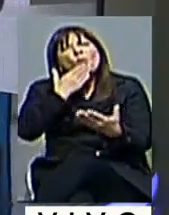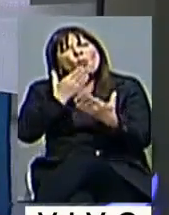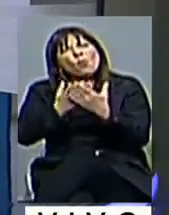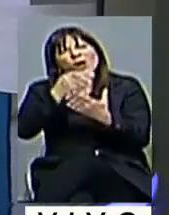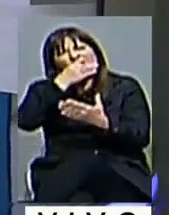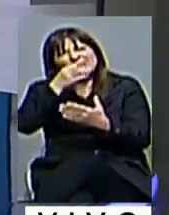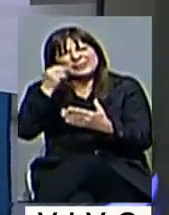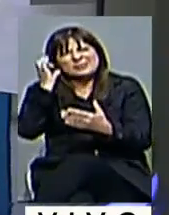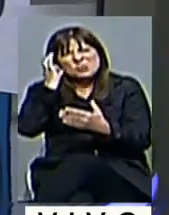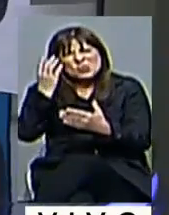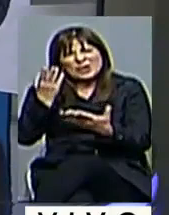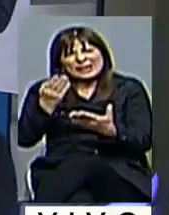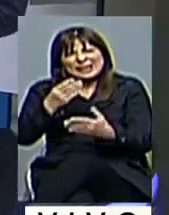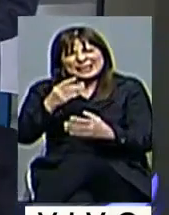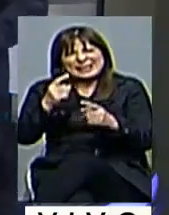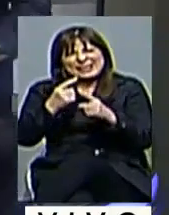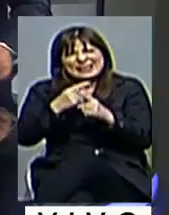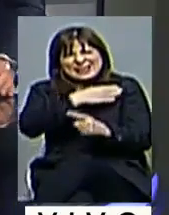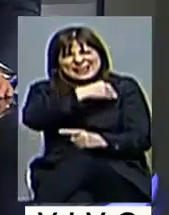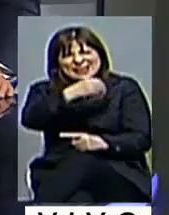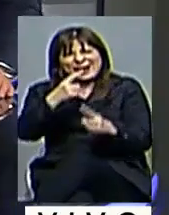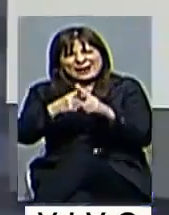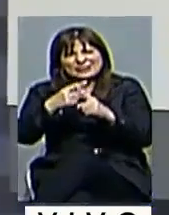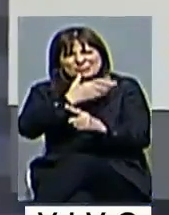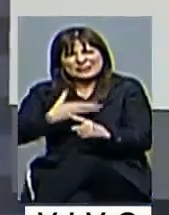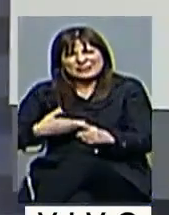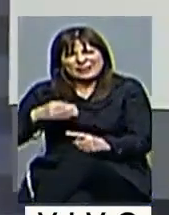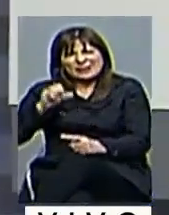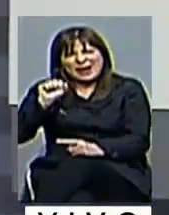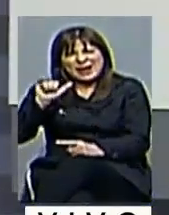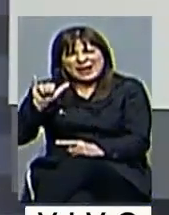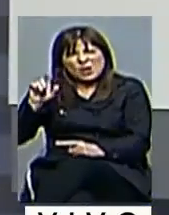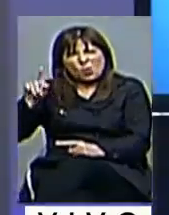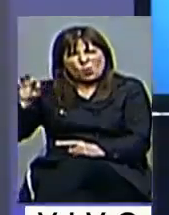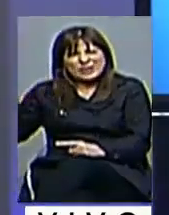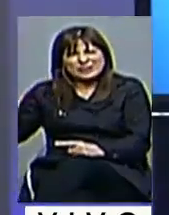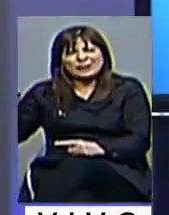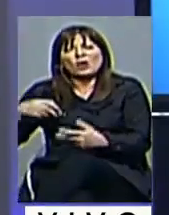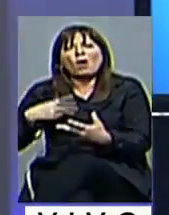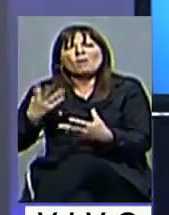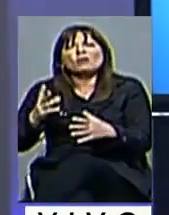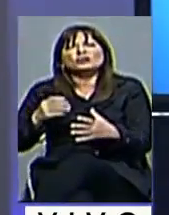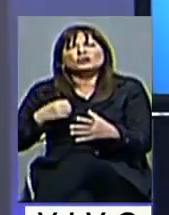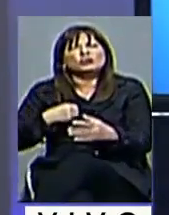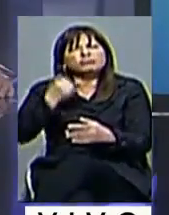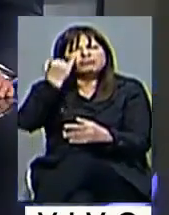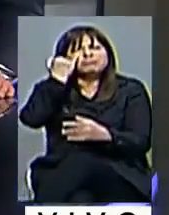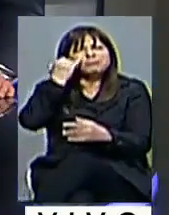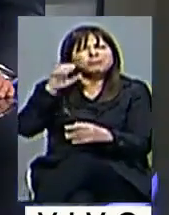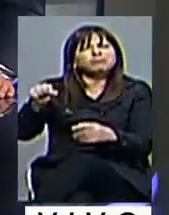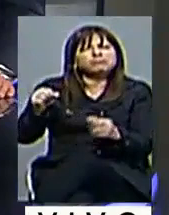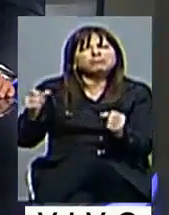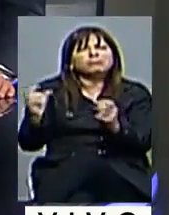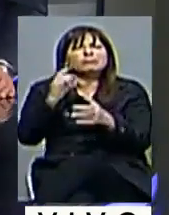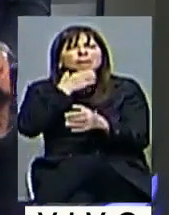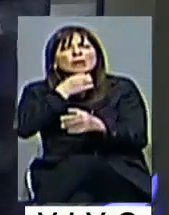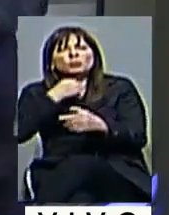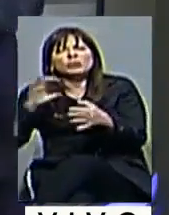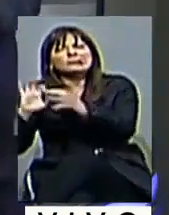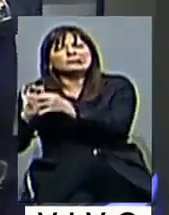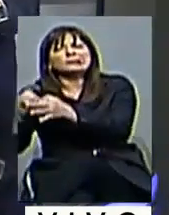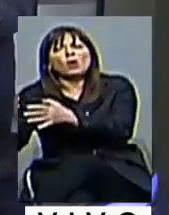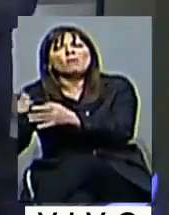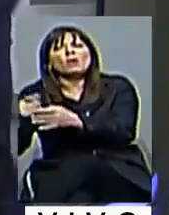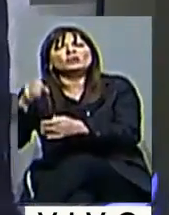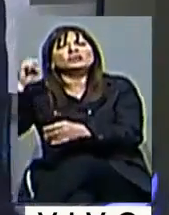Vamos, que con el de Fuerza Mayoría, Nueva Mayoría, Renueva Mayoría, ¿cómo se irá a llamar desde ahora en adelante? Porque para